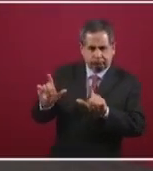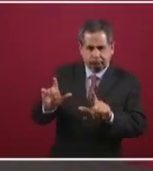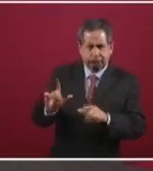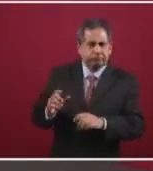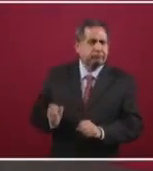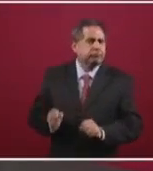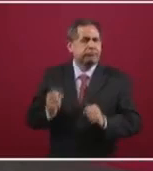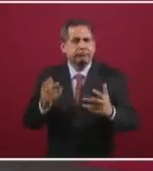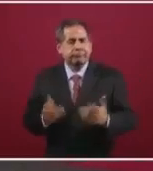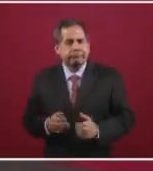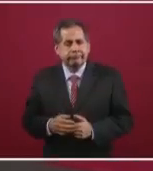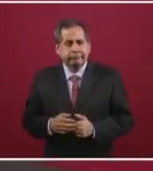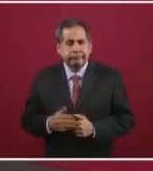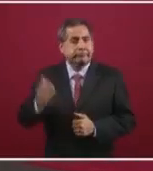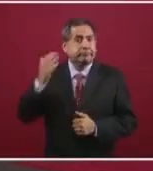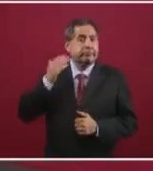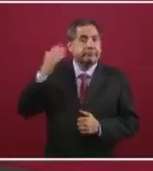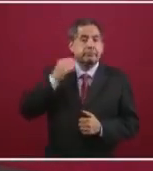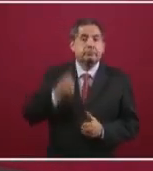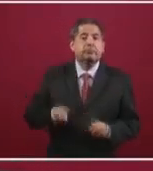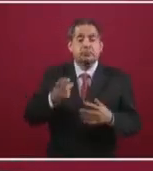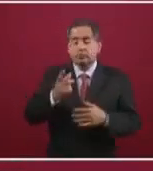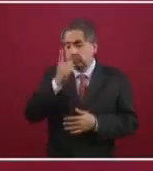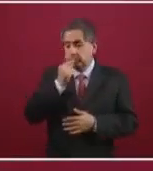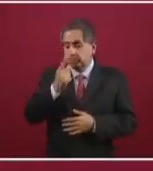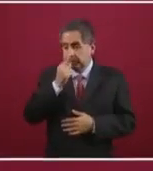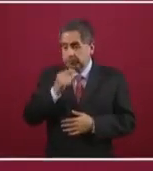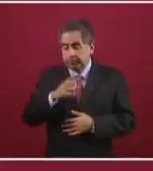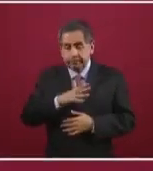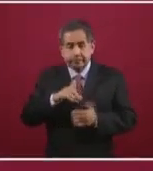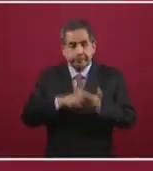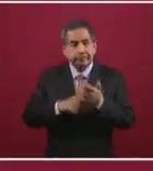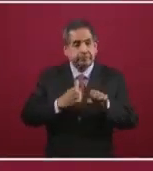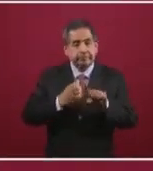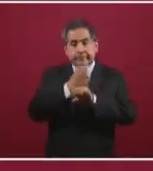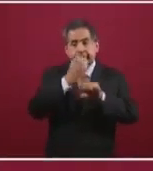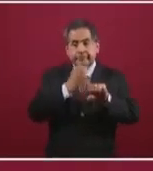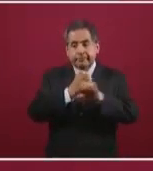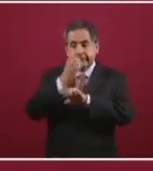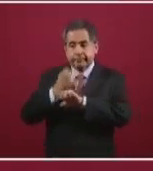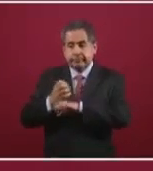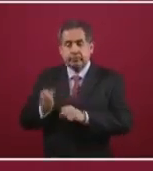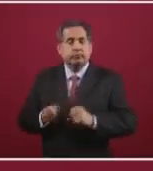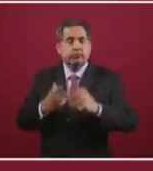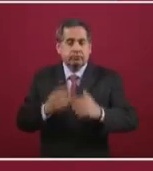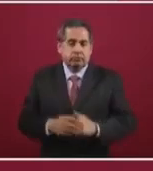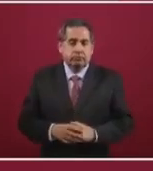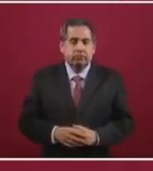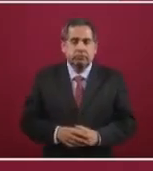de cuántos policías hay en los estados